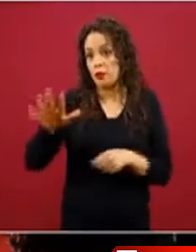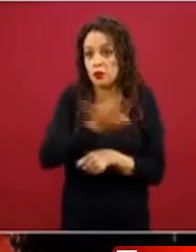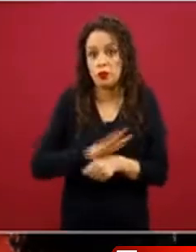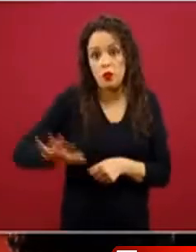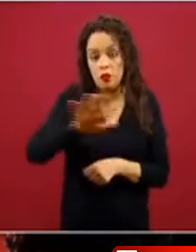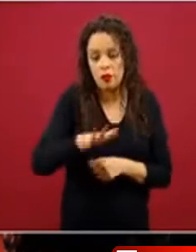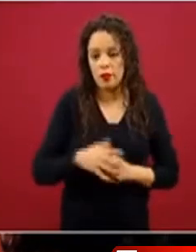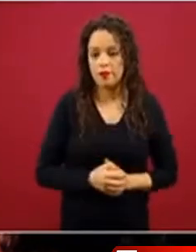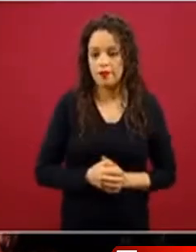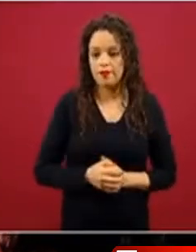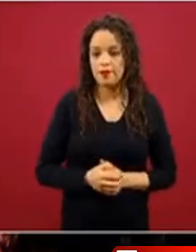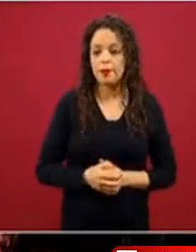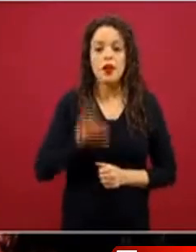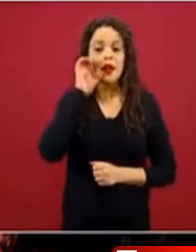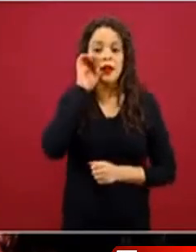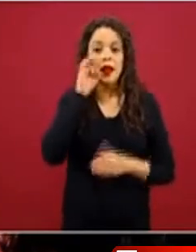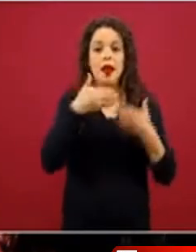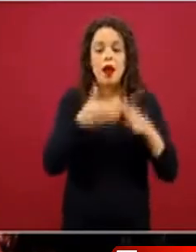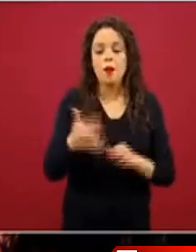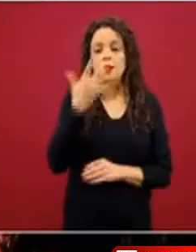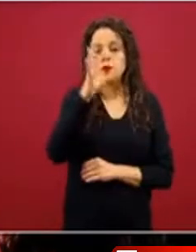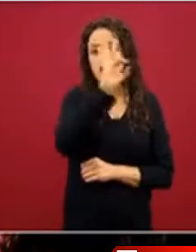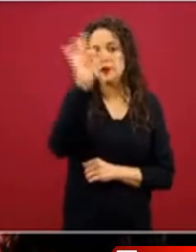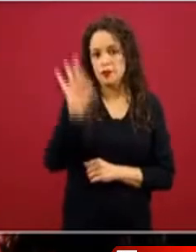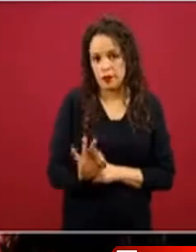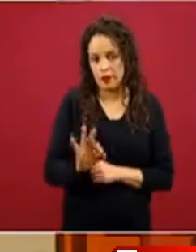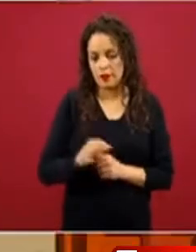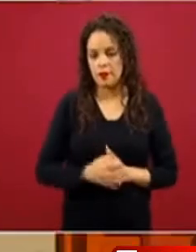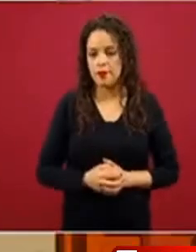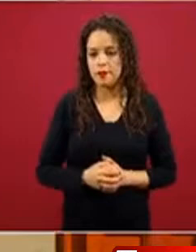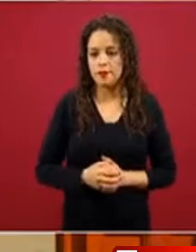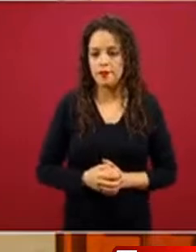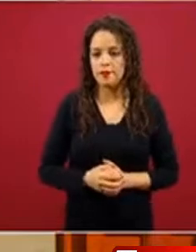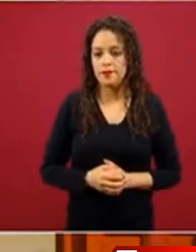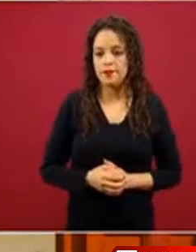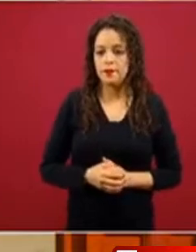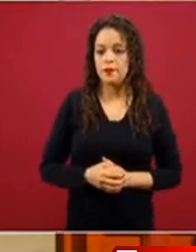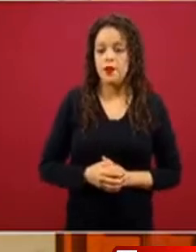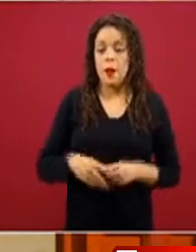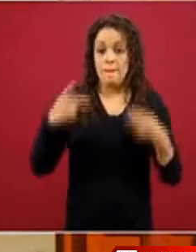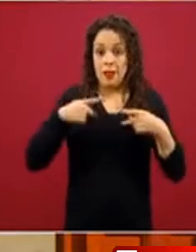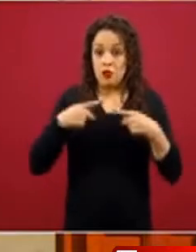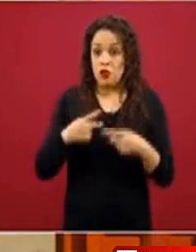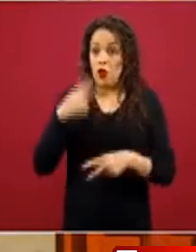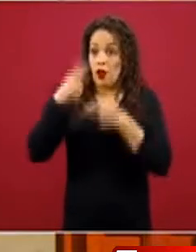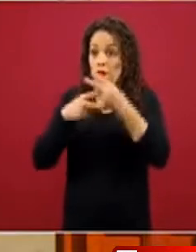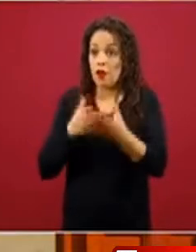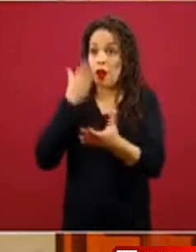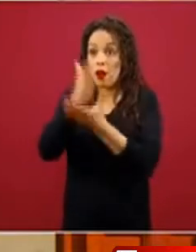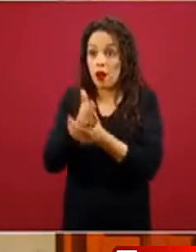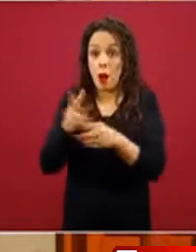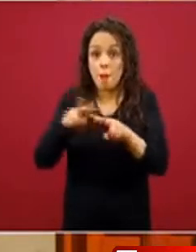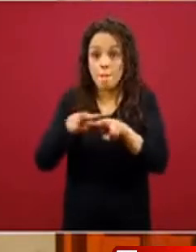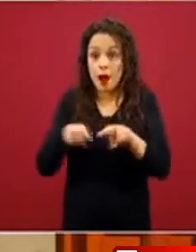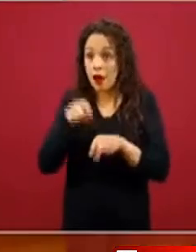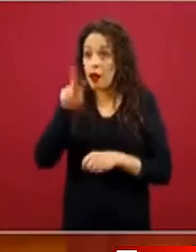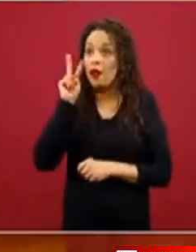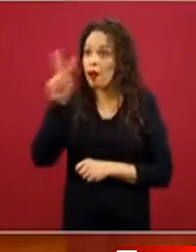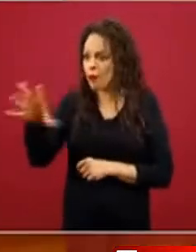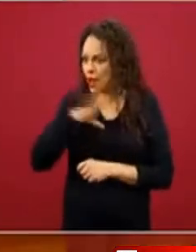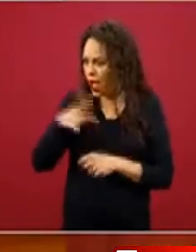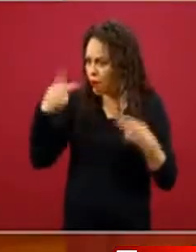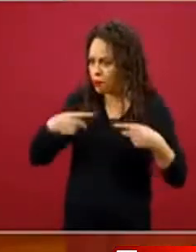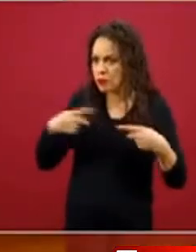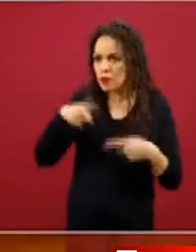al 50% y también, por favor, a la población también, si está yendo a un parque y lo ve también lleno,